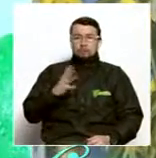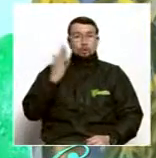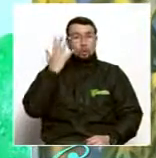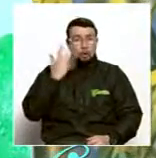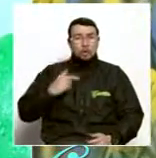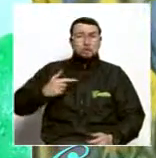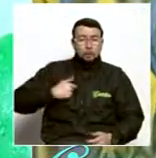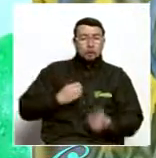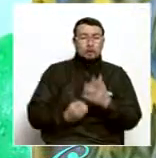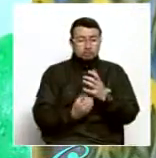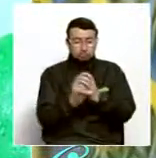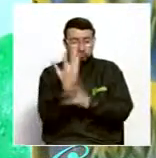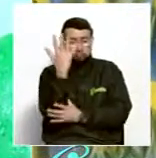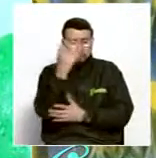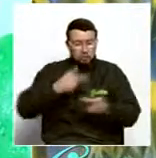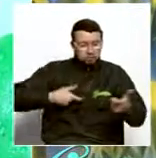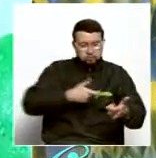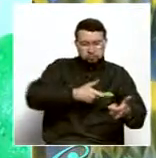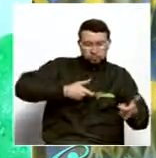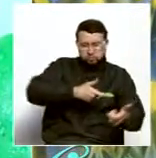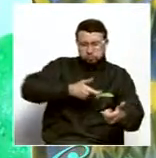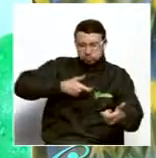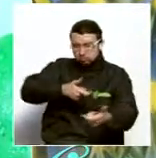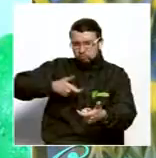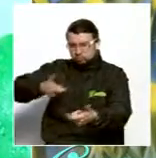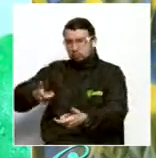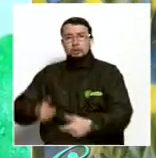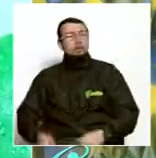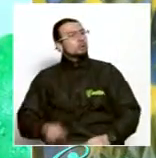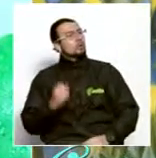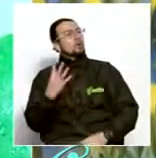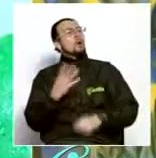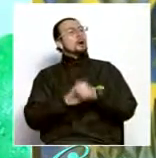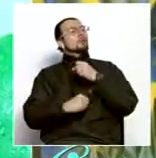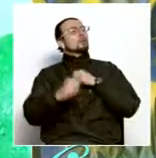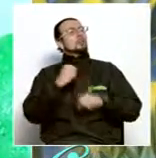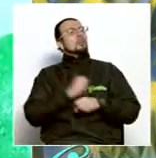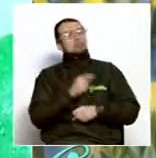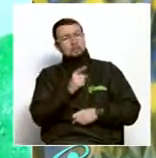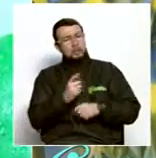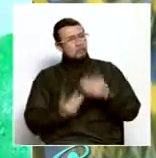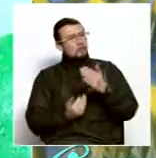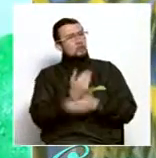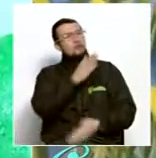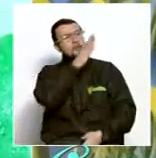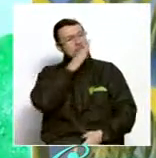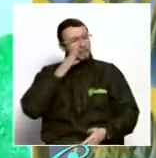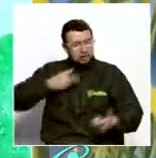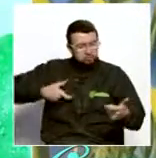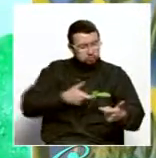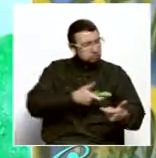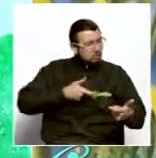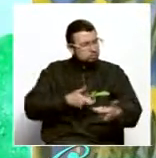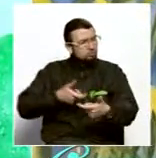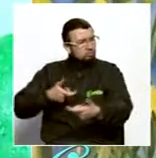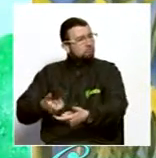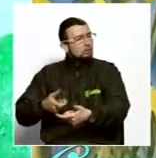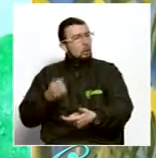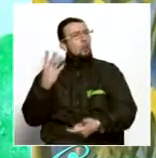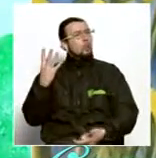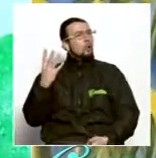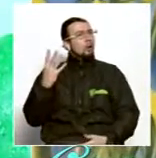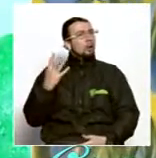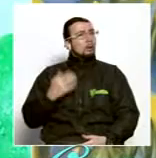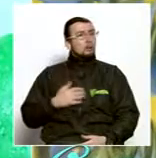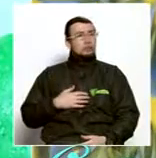toca. ¿Y fumigar con hace cuántos años empezó usted a fumigar en las fincas? No, pues más o menos por ahí